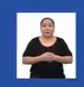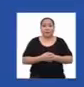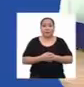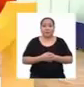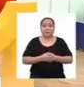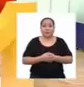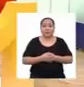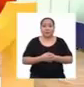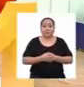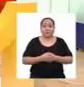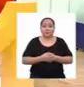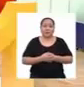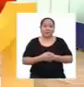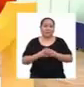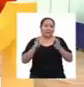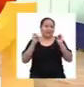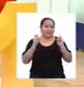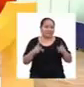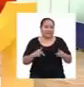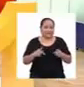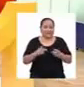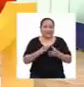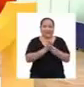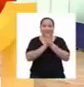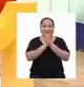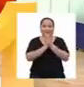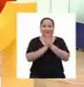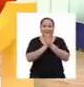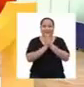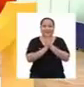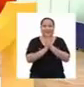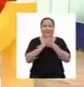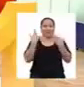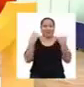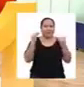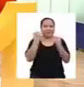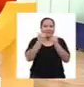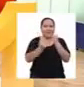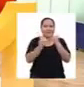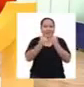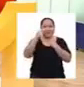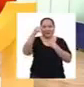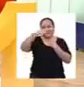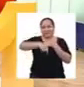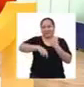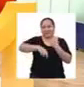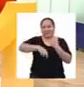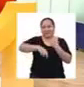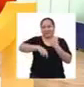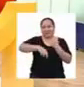Bueno, queridas y queridos amigos, hemos llegado al final del programa.